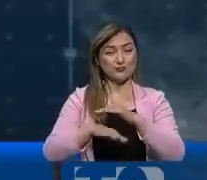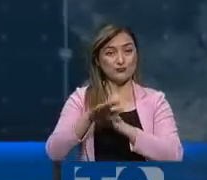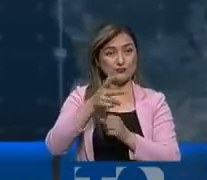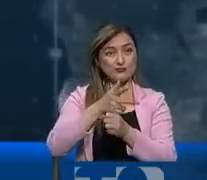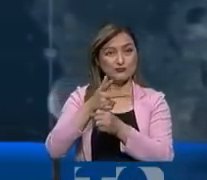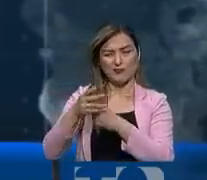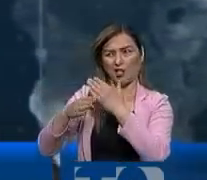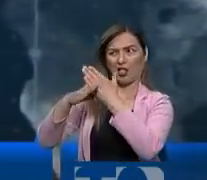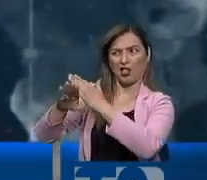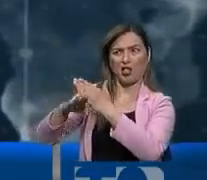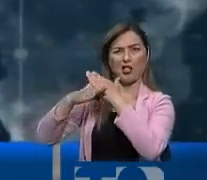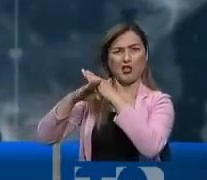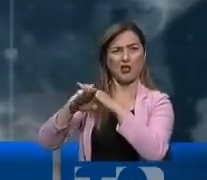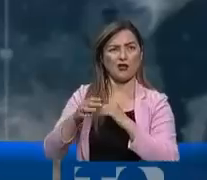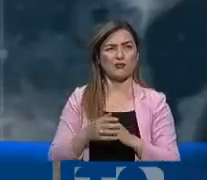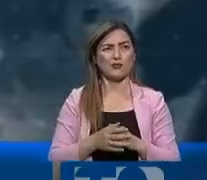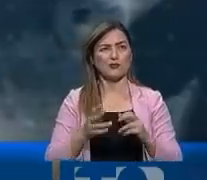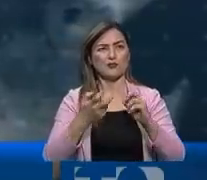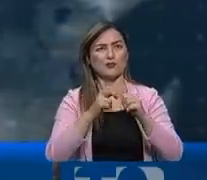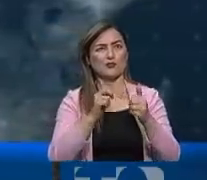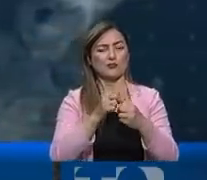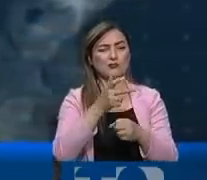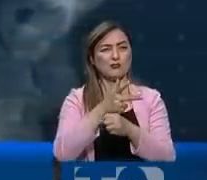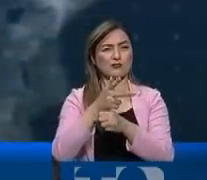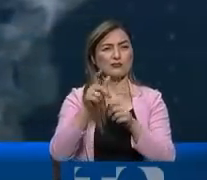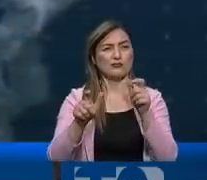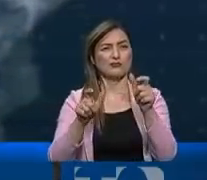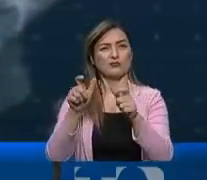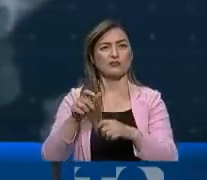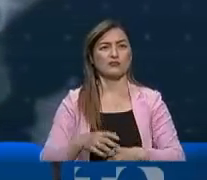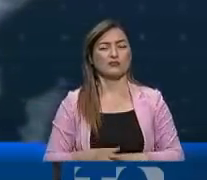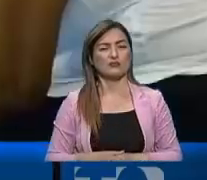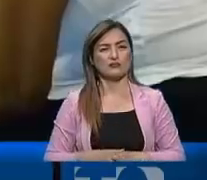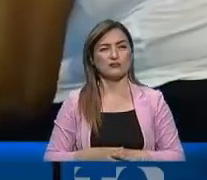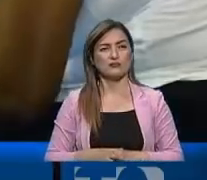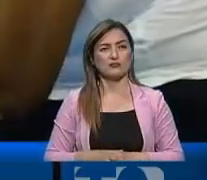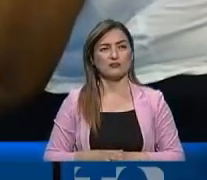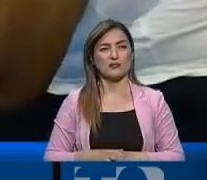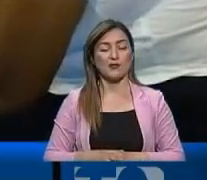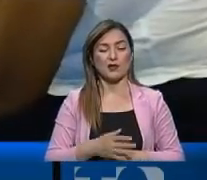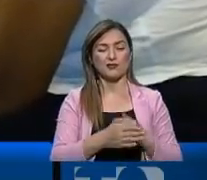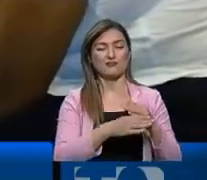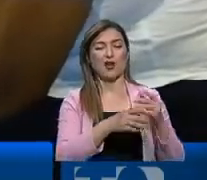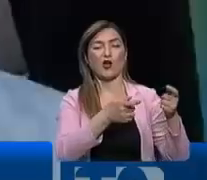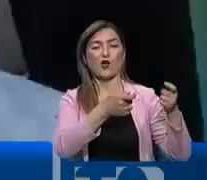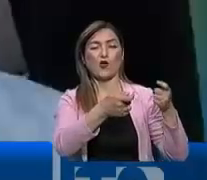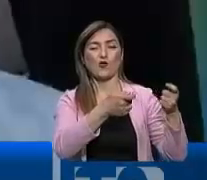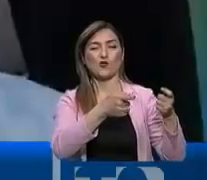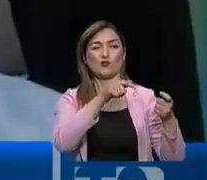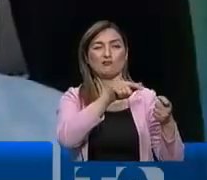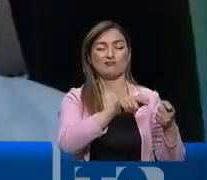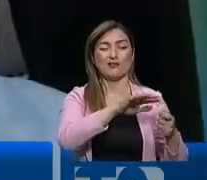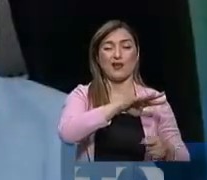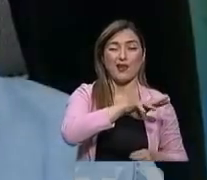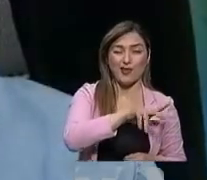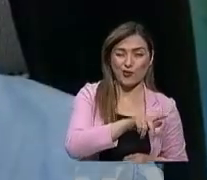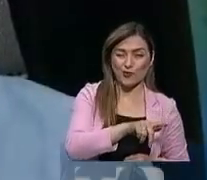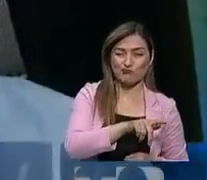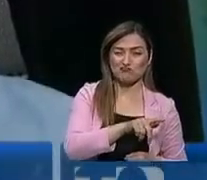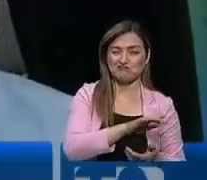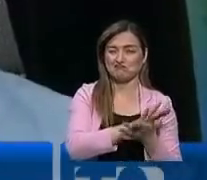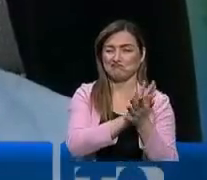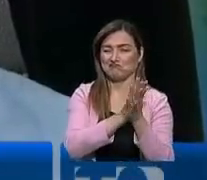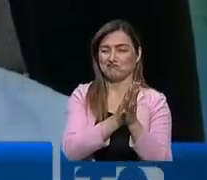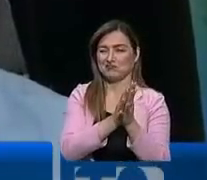de nuestras cámaras para abordar la problemática con los moradores, pero no a Lampa. La delincuencia ganó terreno. El mensaje es claro y